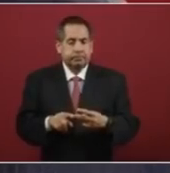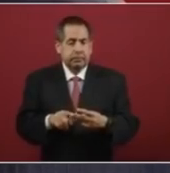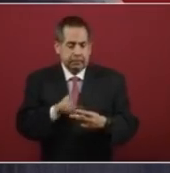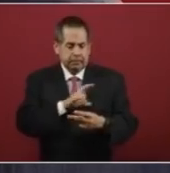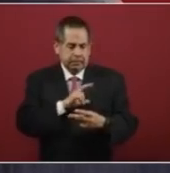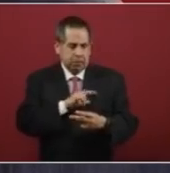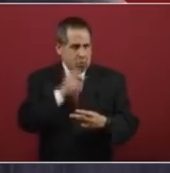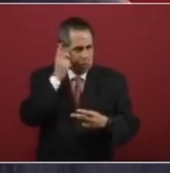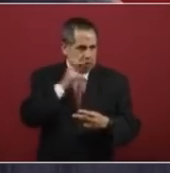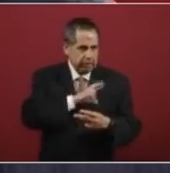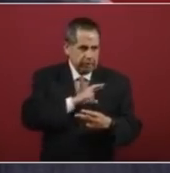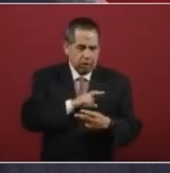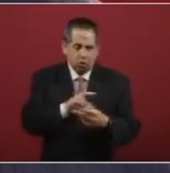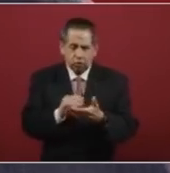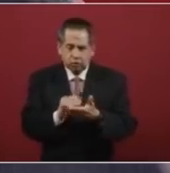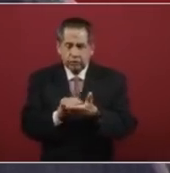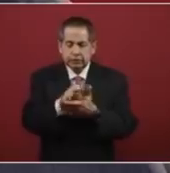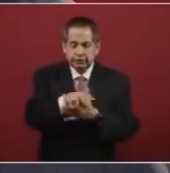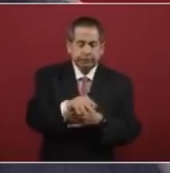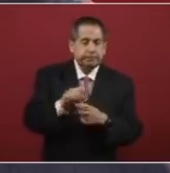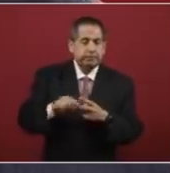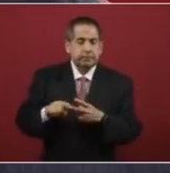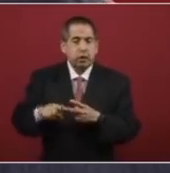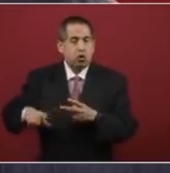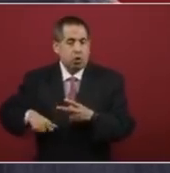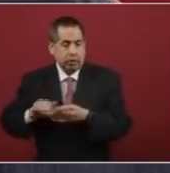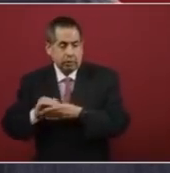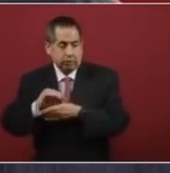privada, nacional y extranjera.